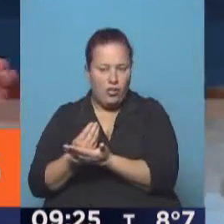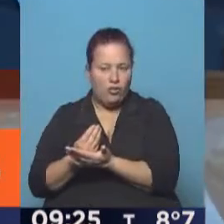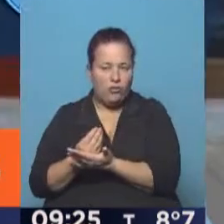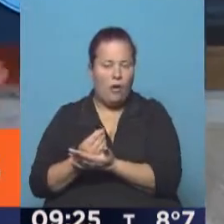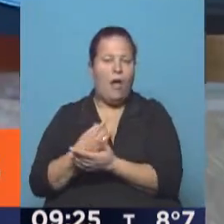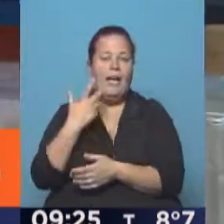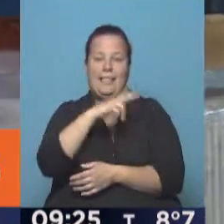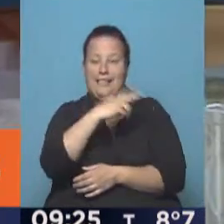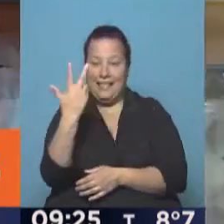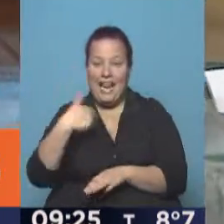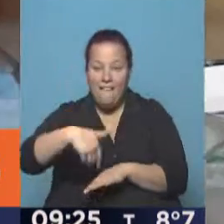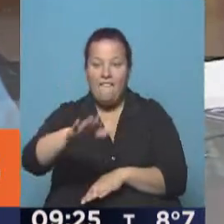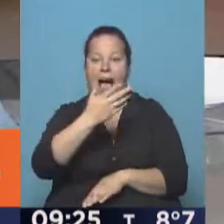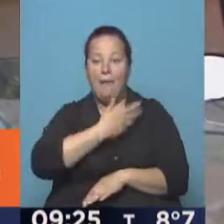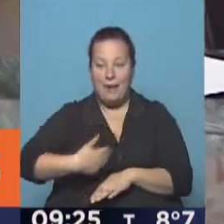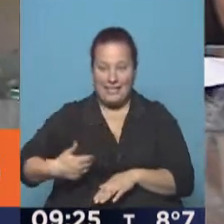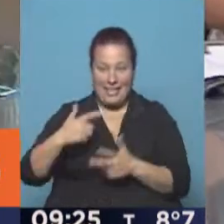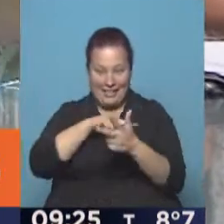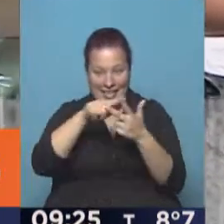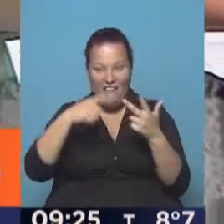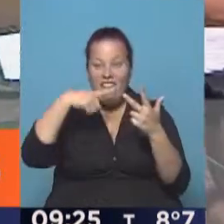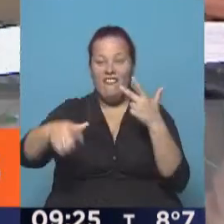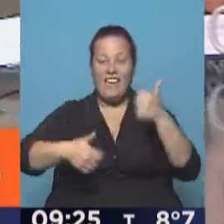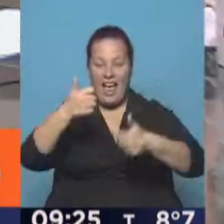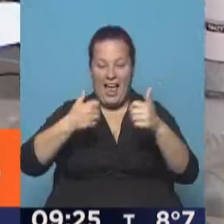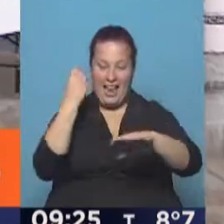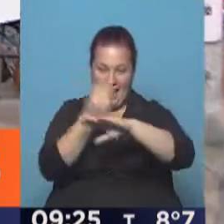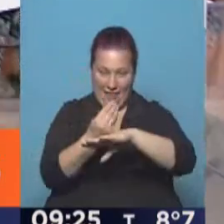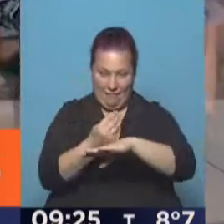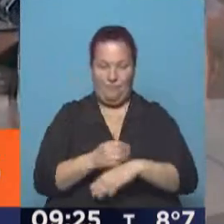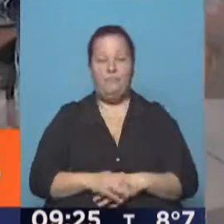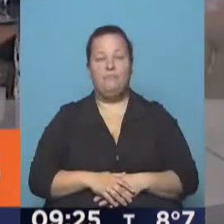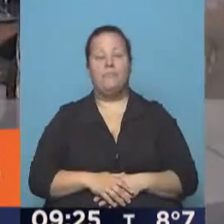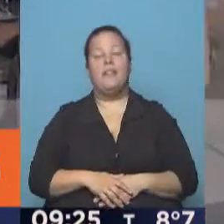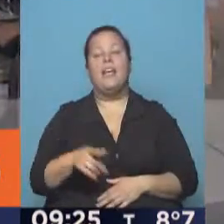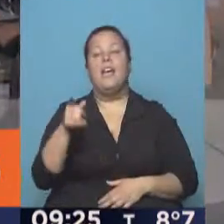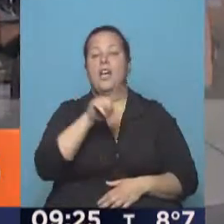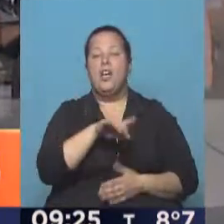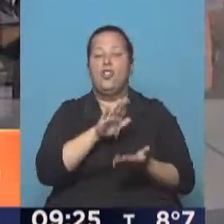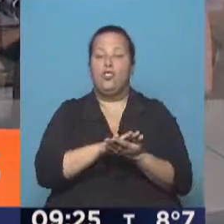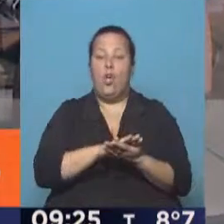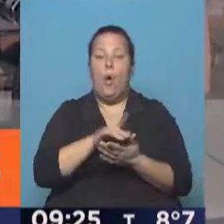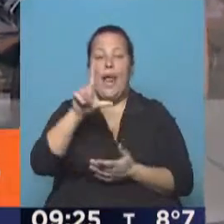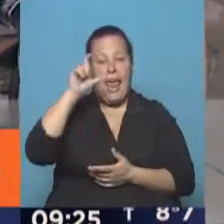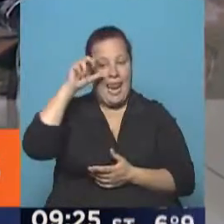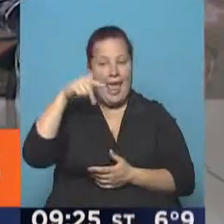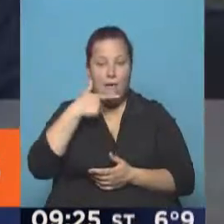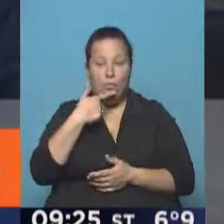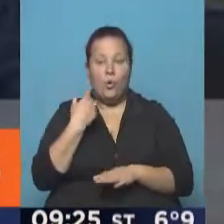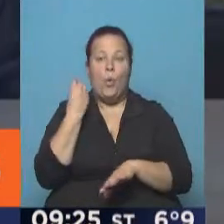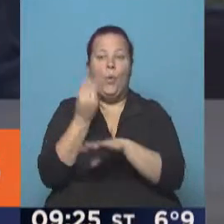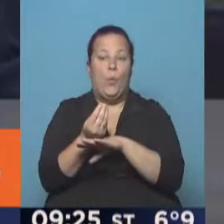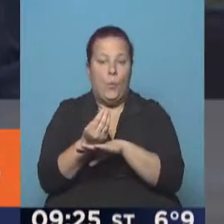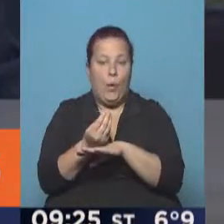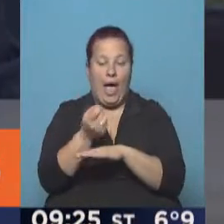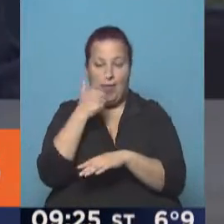sea, a los 3 candidatos que llegaban a la final para asumir la presidencia. Y en el caso del doctor Lemus, que era el candidato